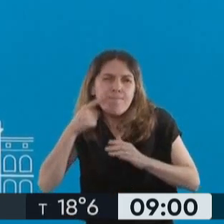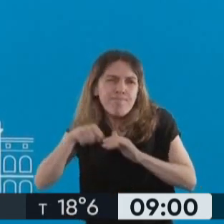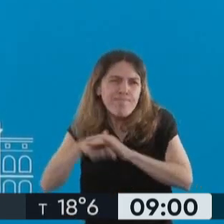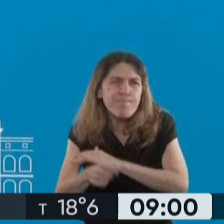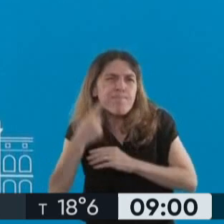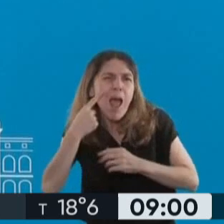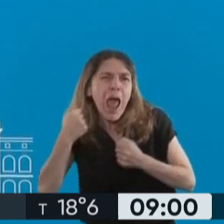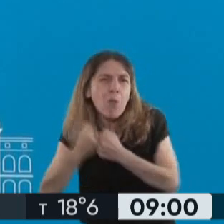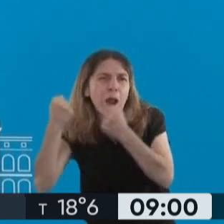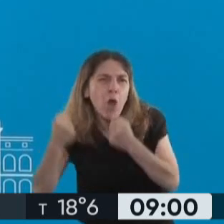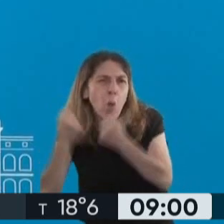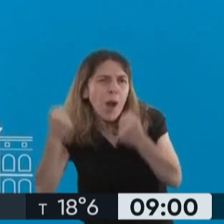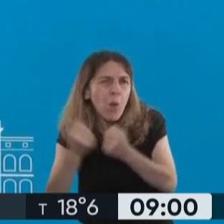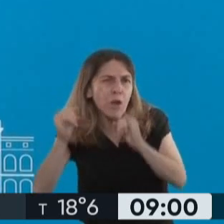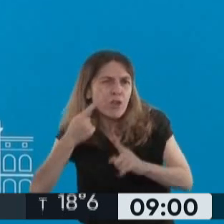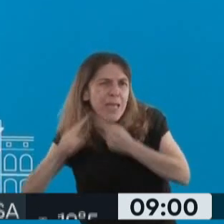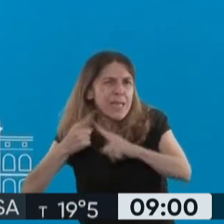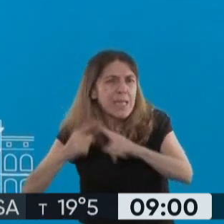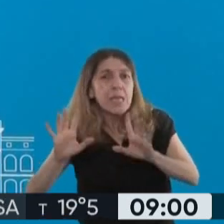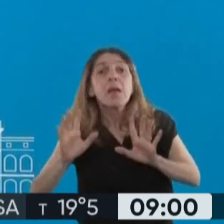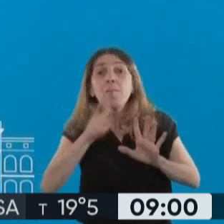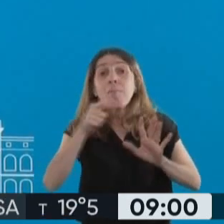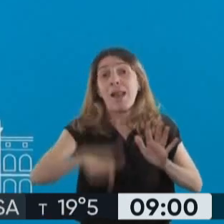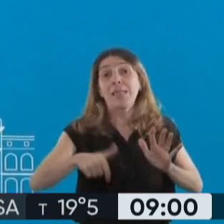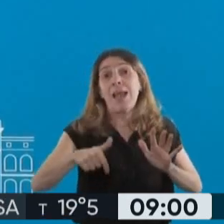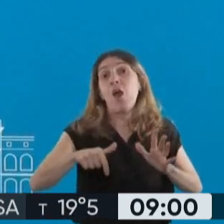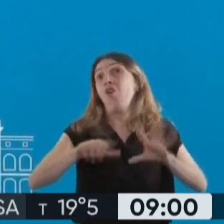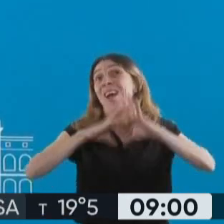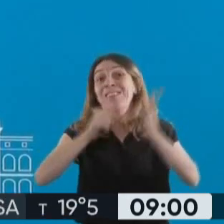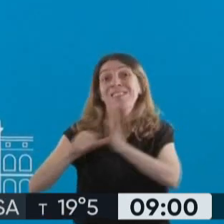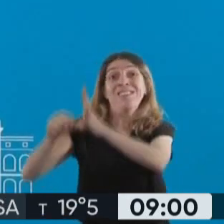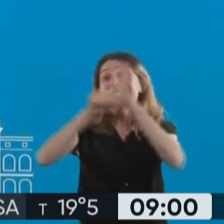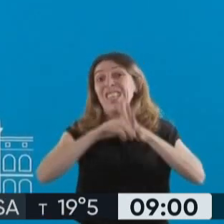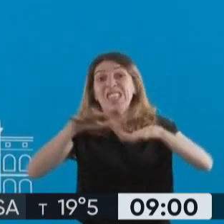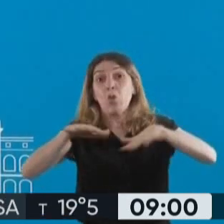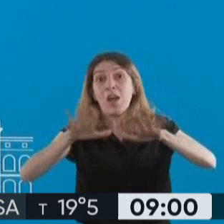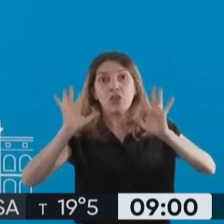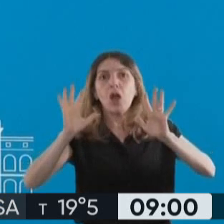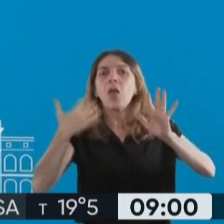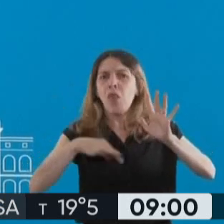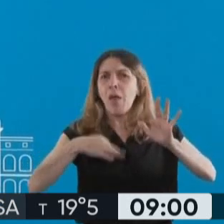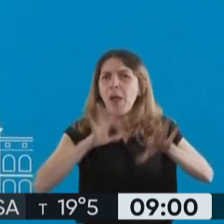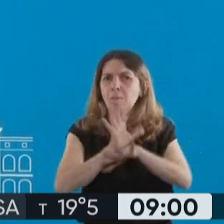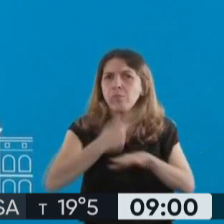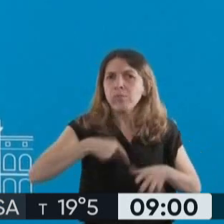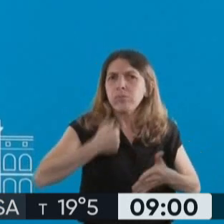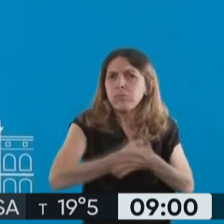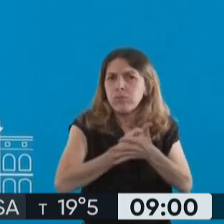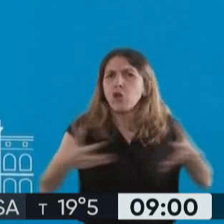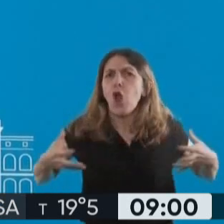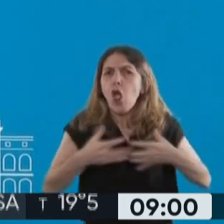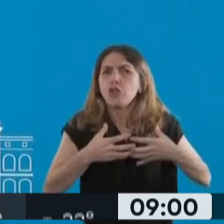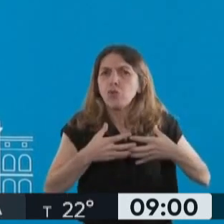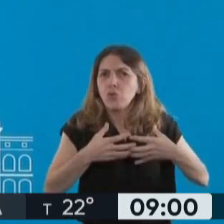buscamos puntos de encuentro y nos parece que en este momento del mundo tenemos que ser capaces de dar esta batalla todos juntos porque